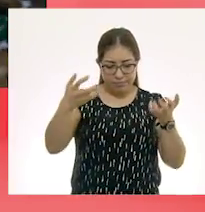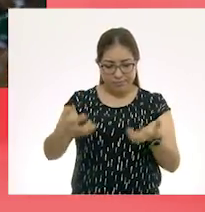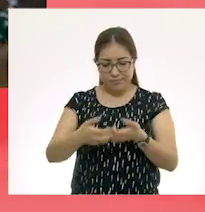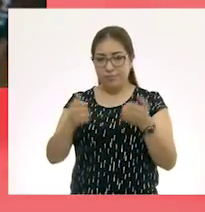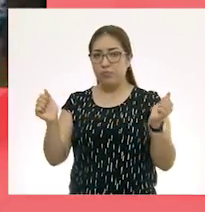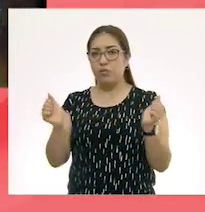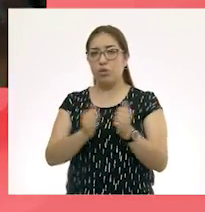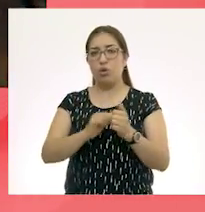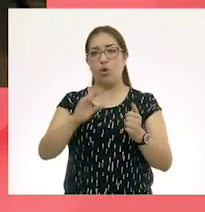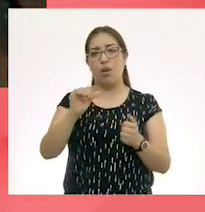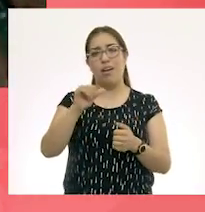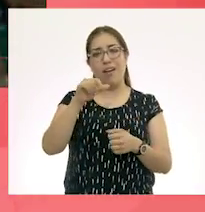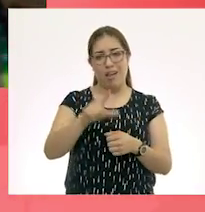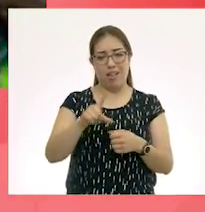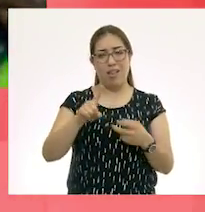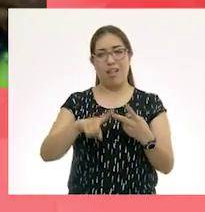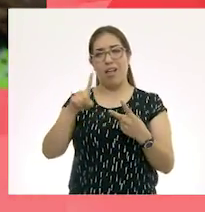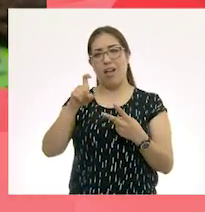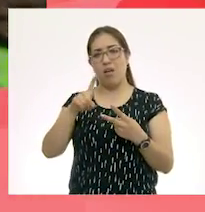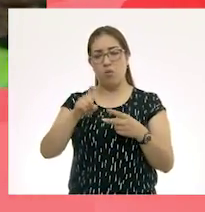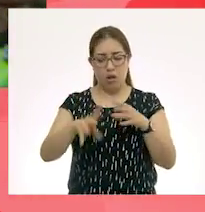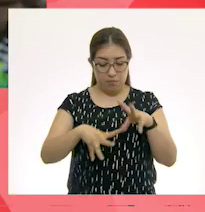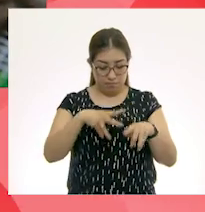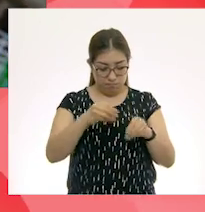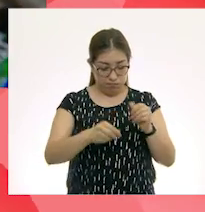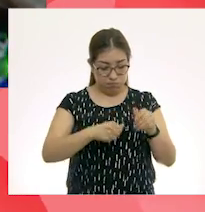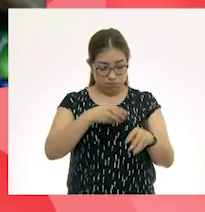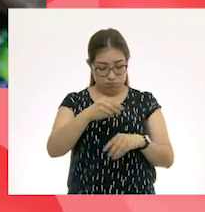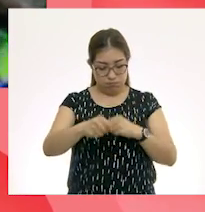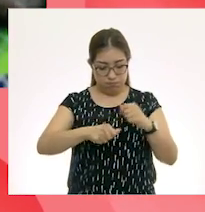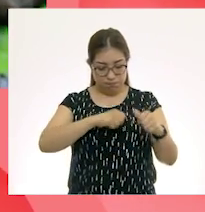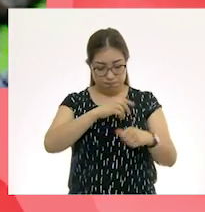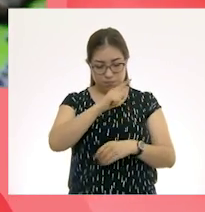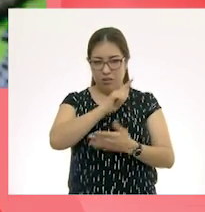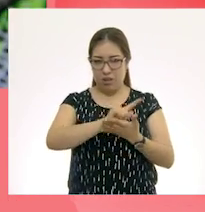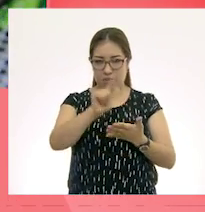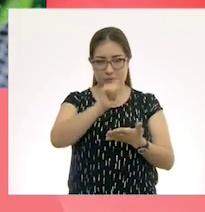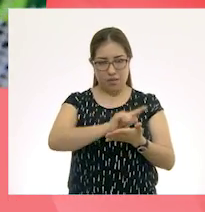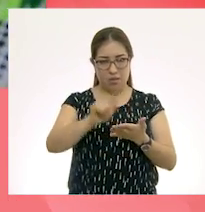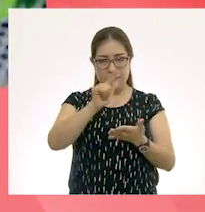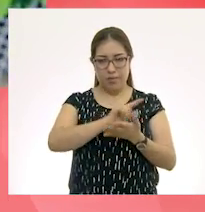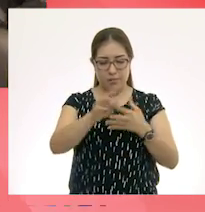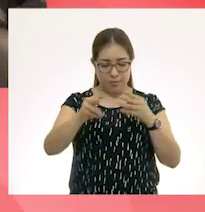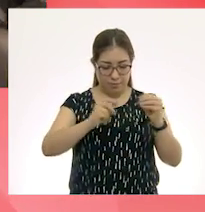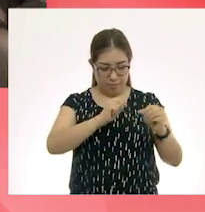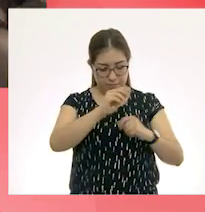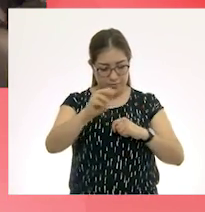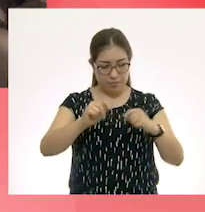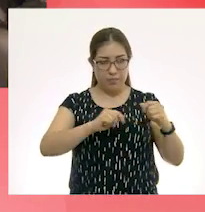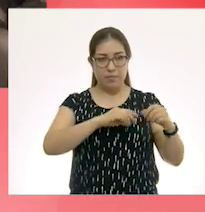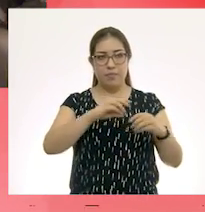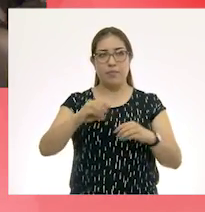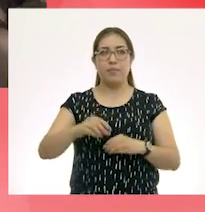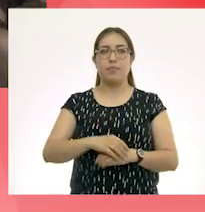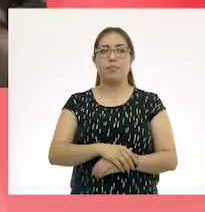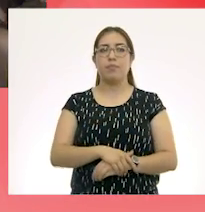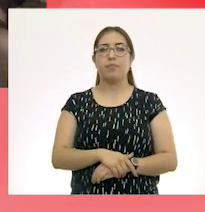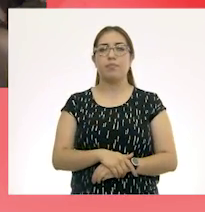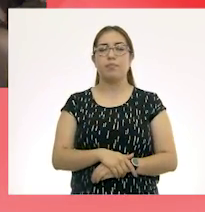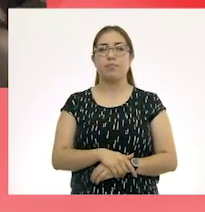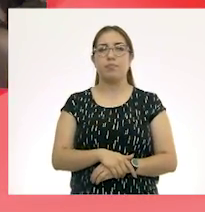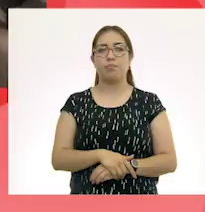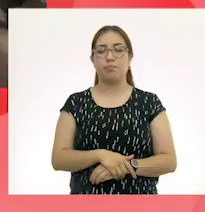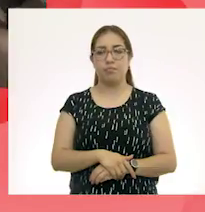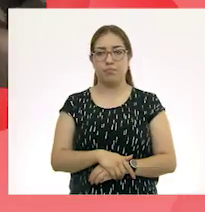agua, y pues se cuece así, se deja al punto también que es especial para los pacholes, que de las tortillas es diferente. Claro.